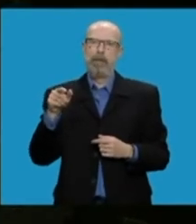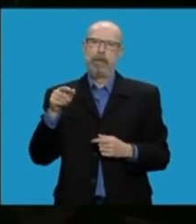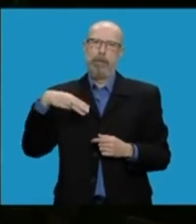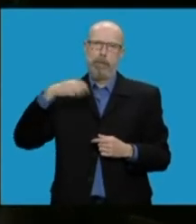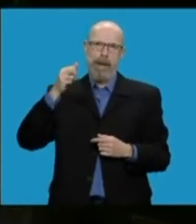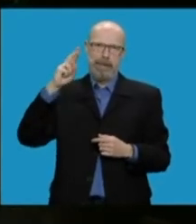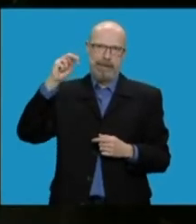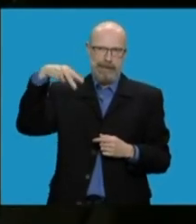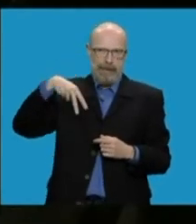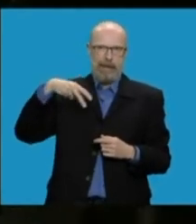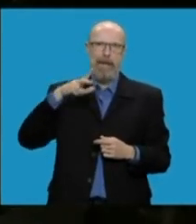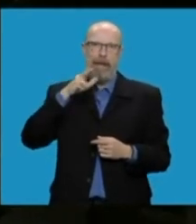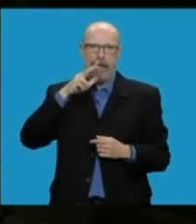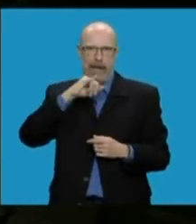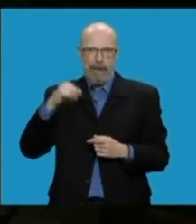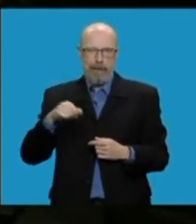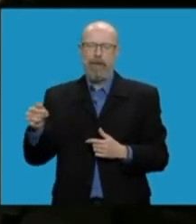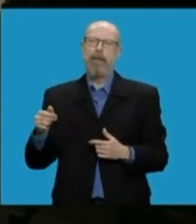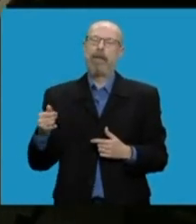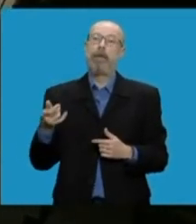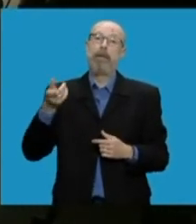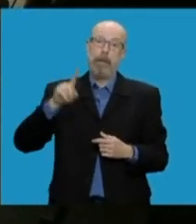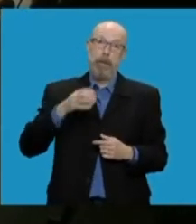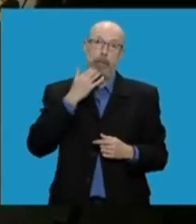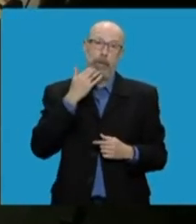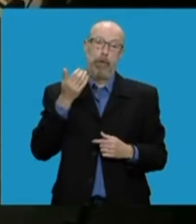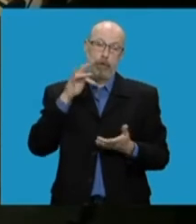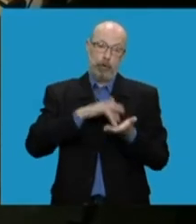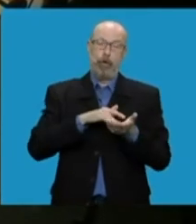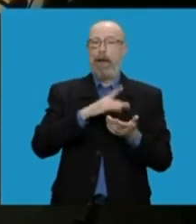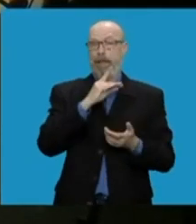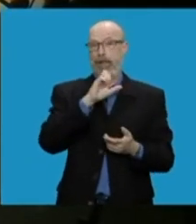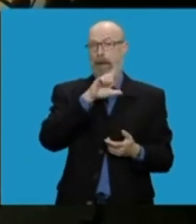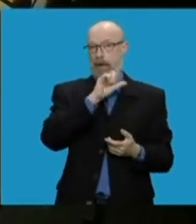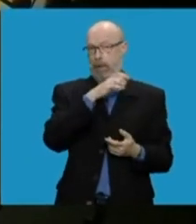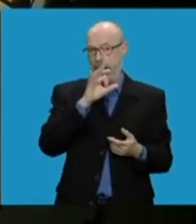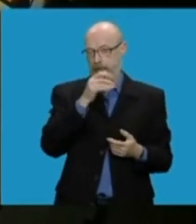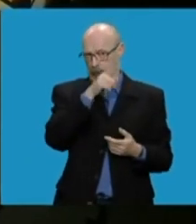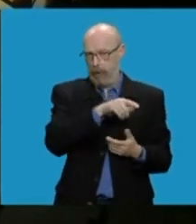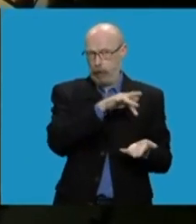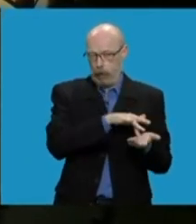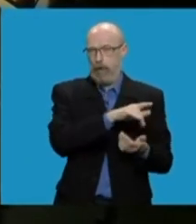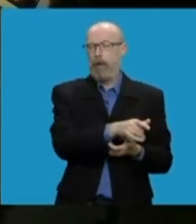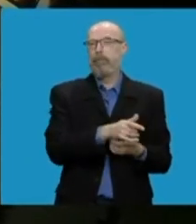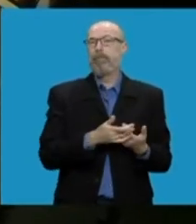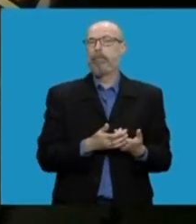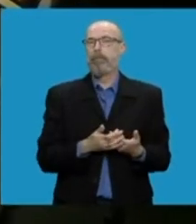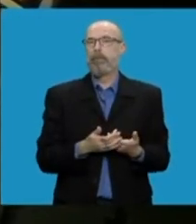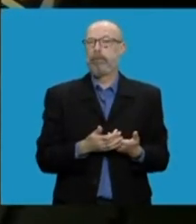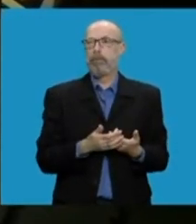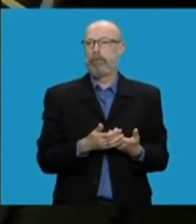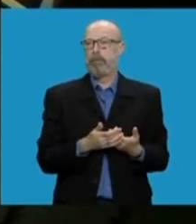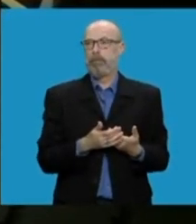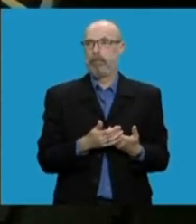Hernández. Y luego, evidentemente, estuvo Miguel de Alibes, que ya pasó a la redacción, para desde